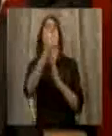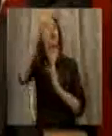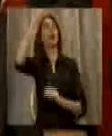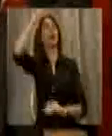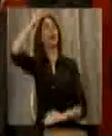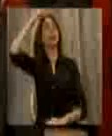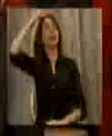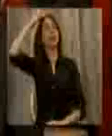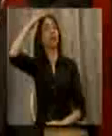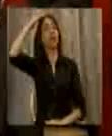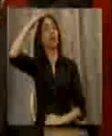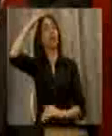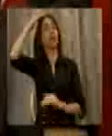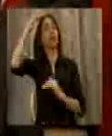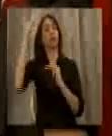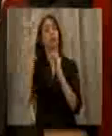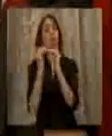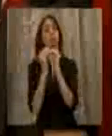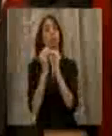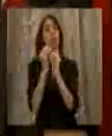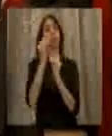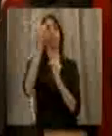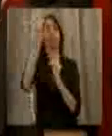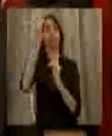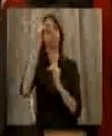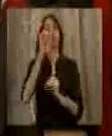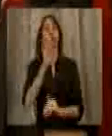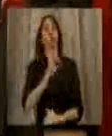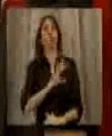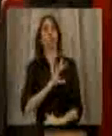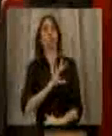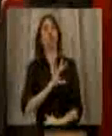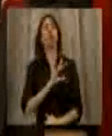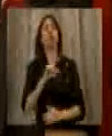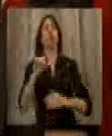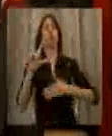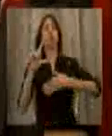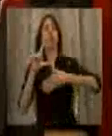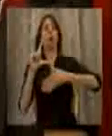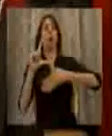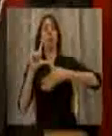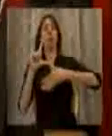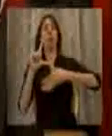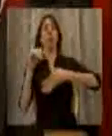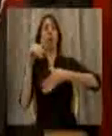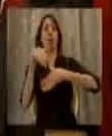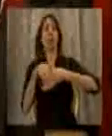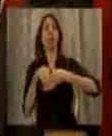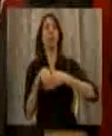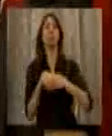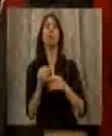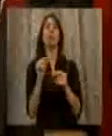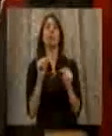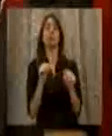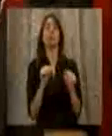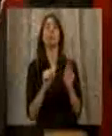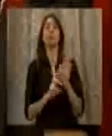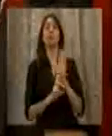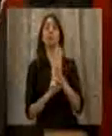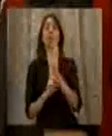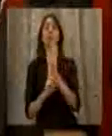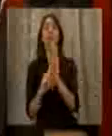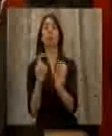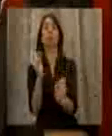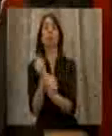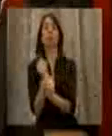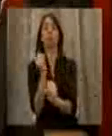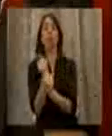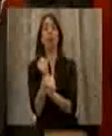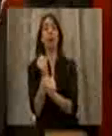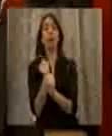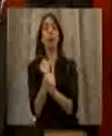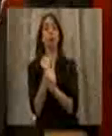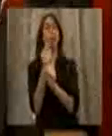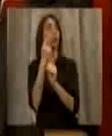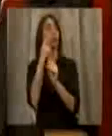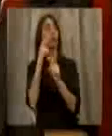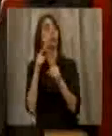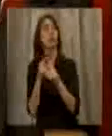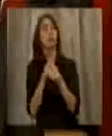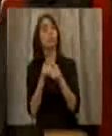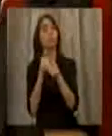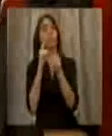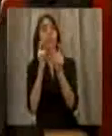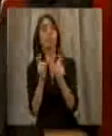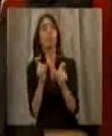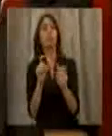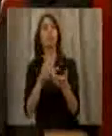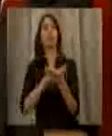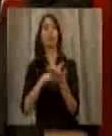de crecimiento en América Latina. Yo creo que esto es el resultado de un trabajo, de un seguimiento